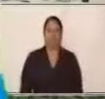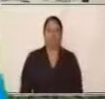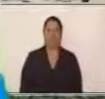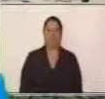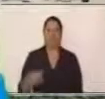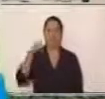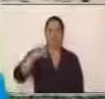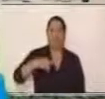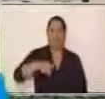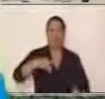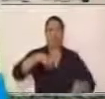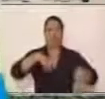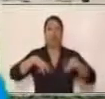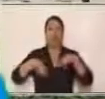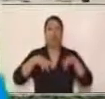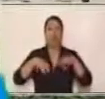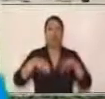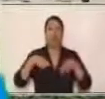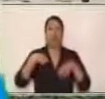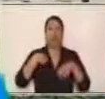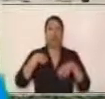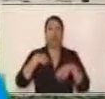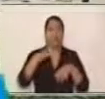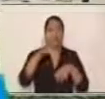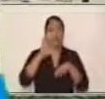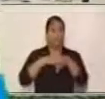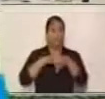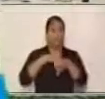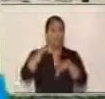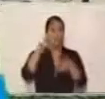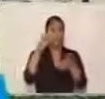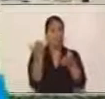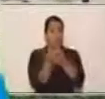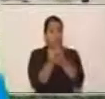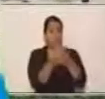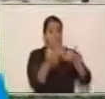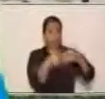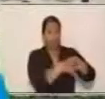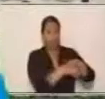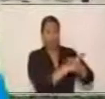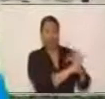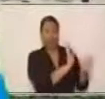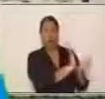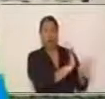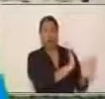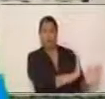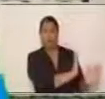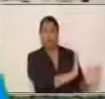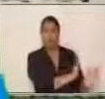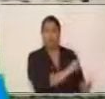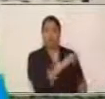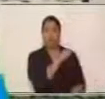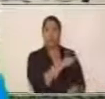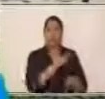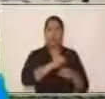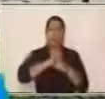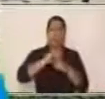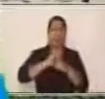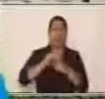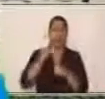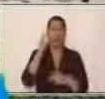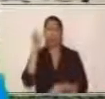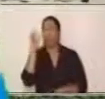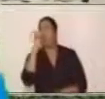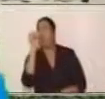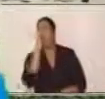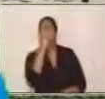Estas actividades les recomiendo que las guarden en su portafolio de Aprendo en Casa. Practiquen, observen a sus alrededores